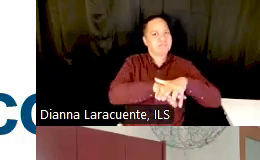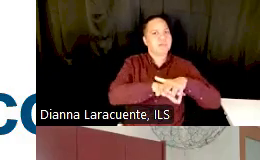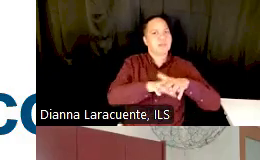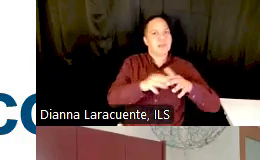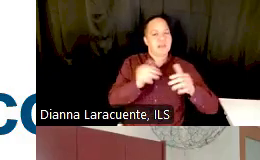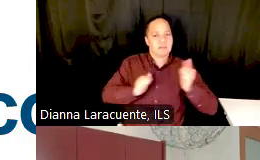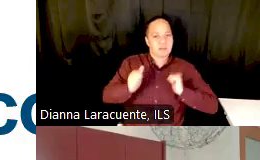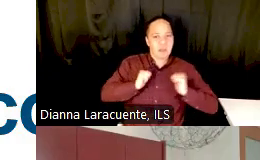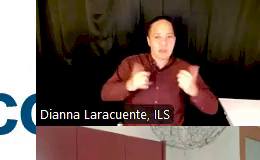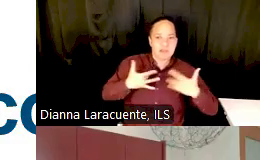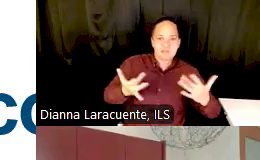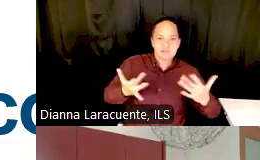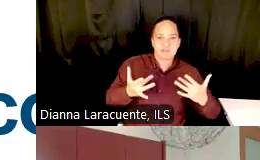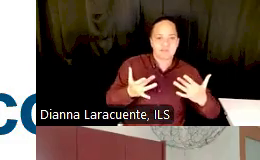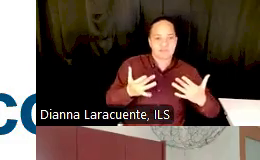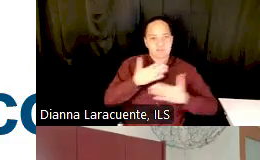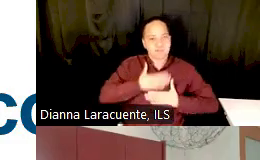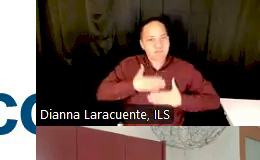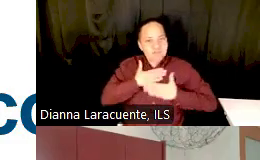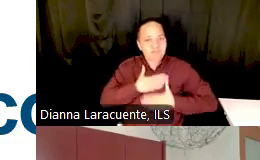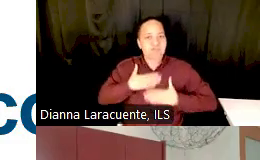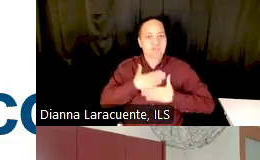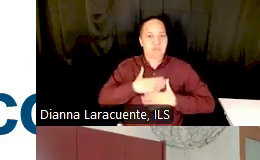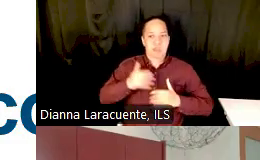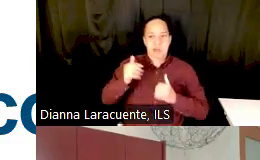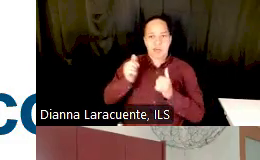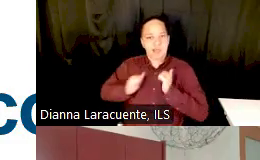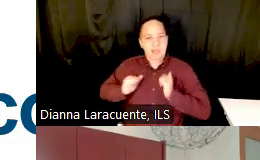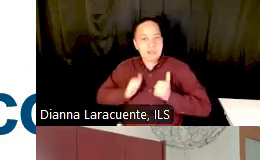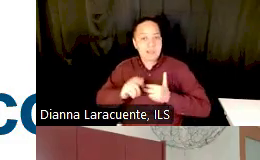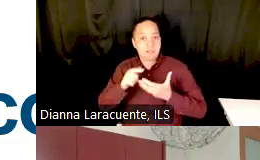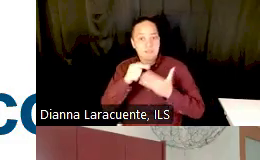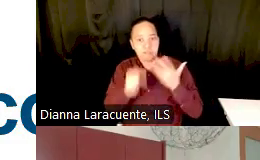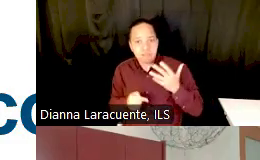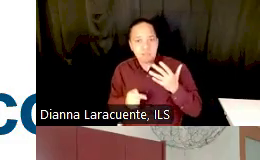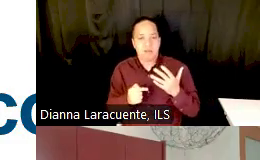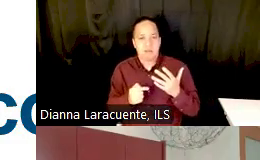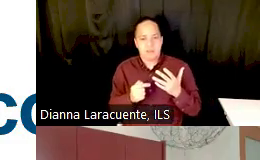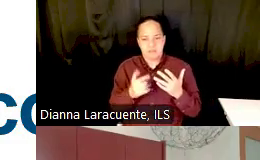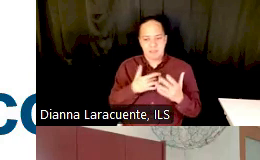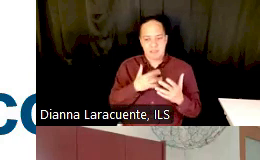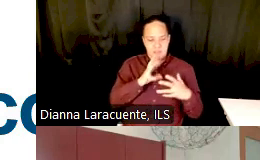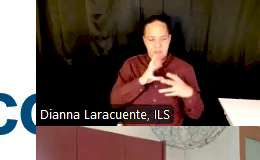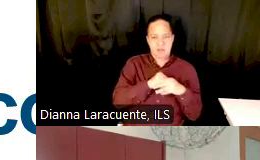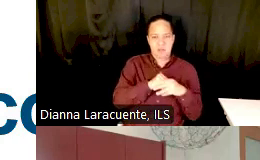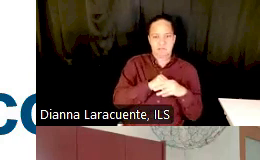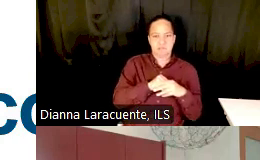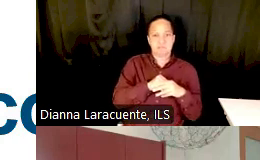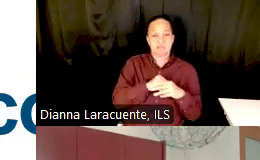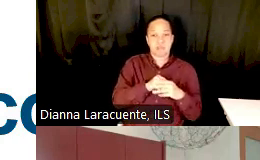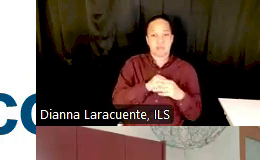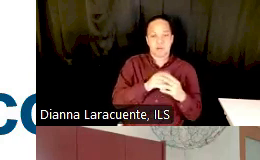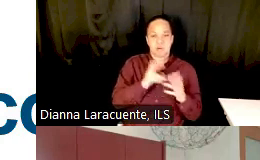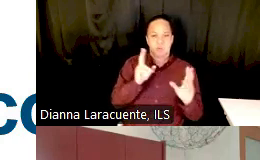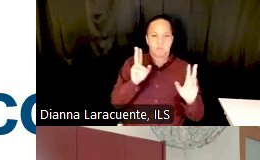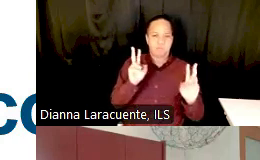físicas, en actividades recreativas, en actividades artísticas, para que se sientan incluidos y no vean su condición de